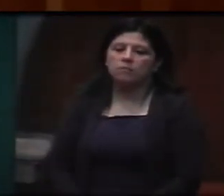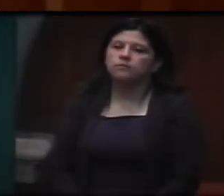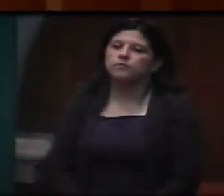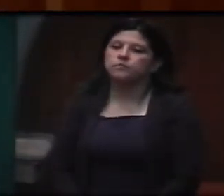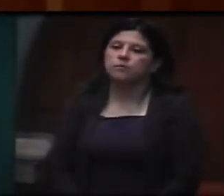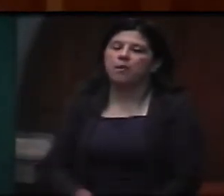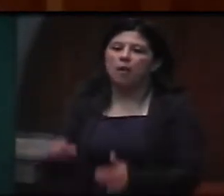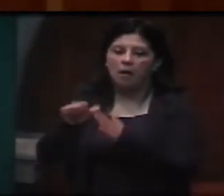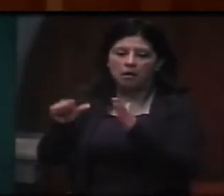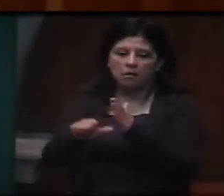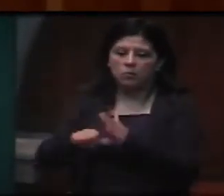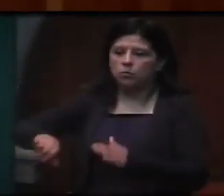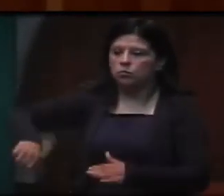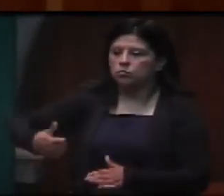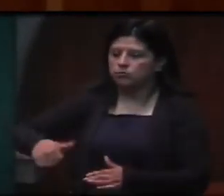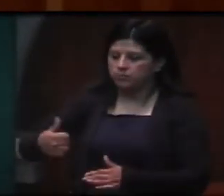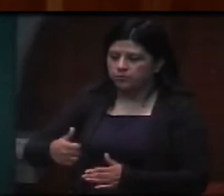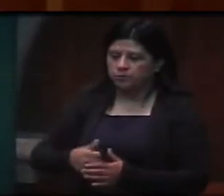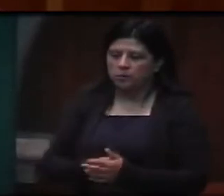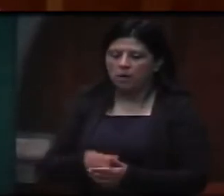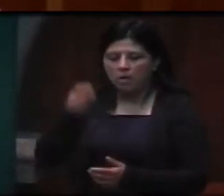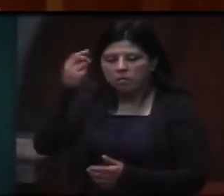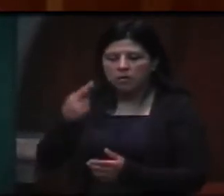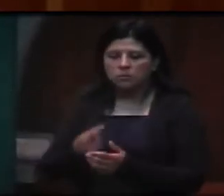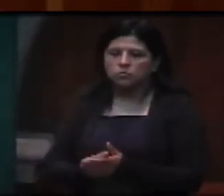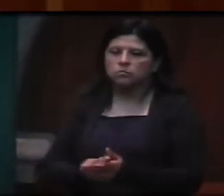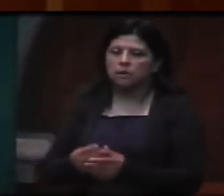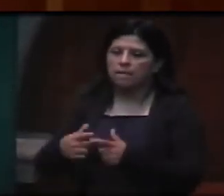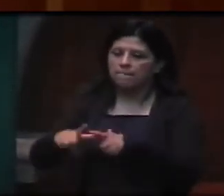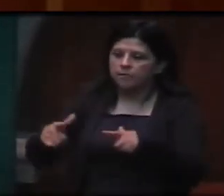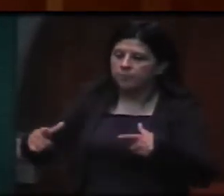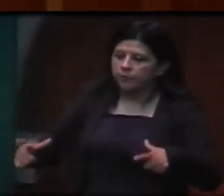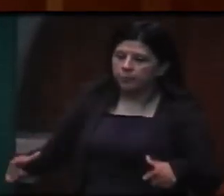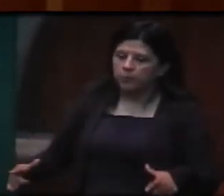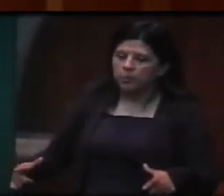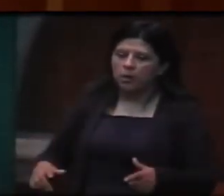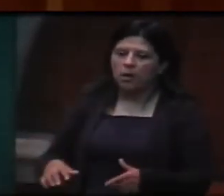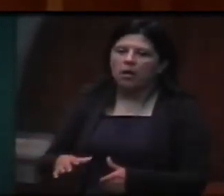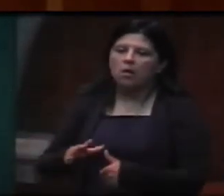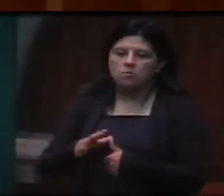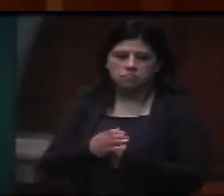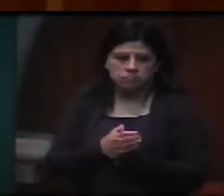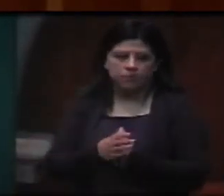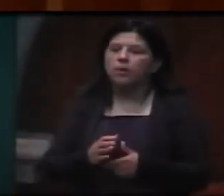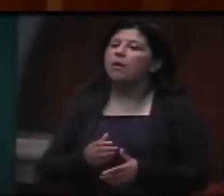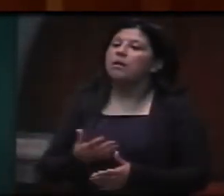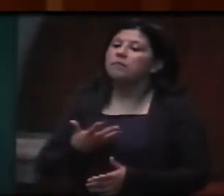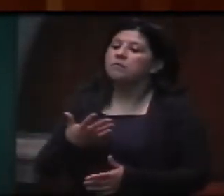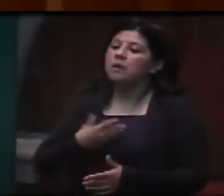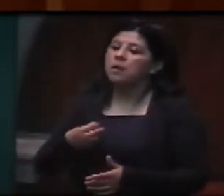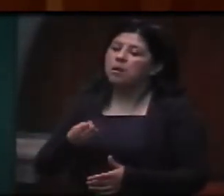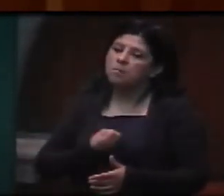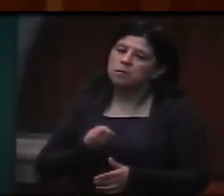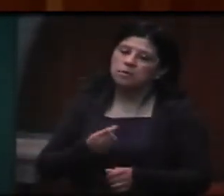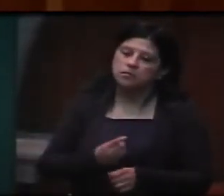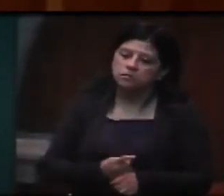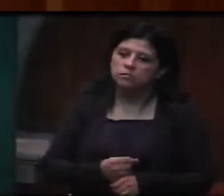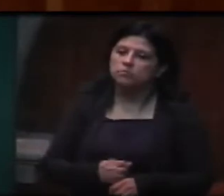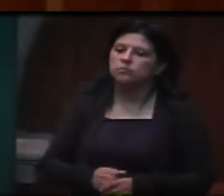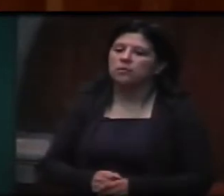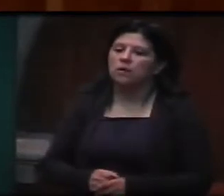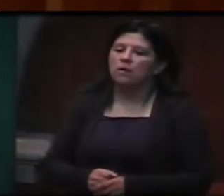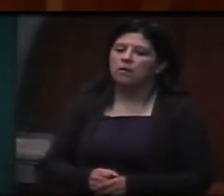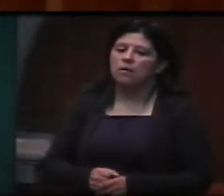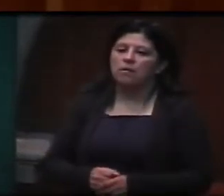Artículo 11. La Dirección General tendrá las siguientes atribuciones y obligaciones. Fracción